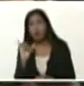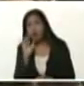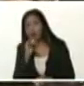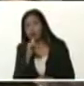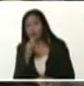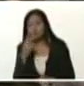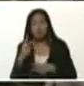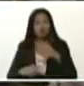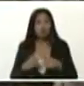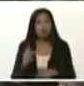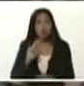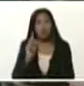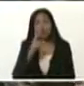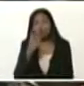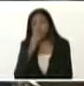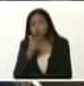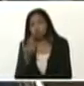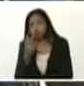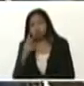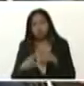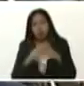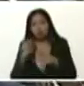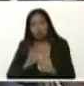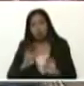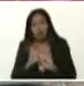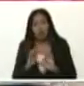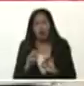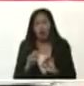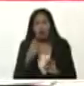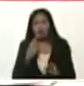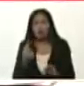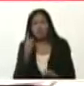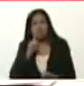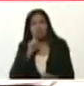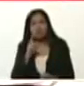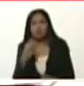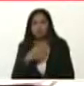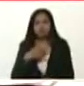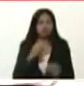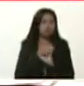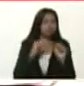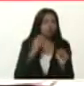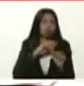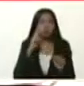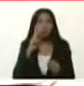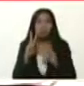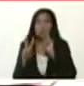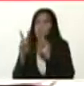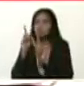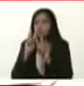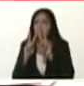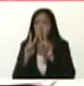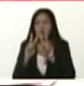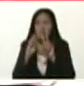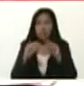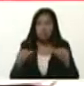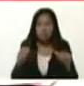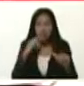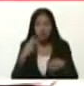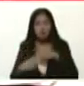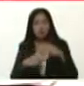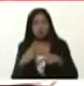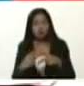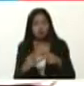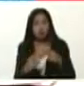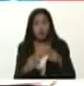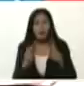producimos o no producimos. Ahí nadie nos puede caer a coba. Ahí podemos ver si la tierra está produciendo